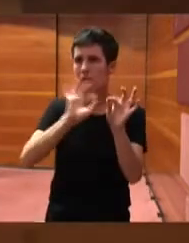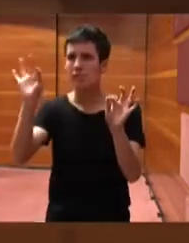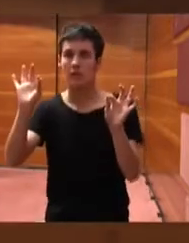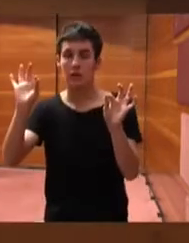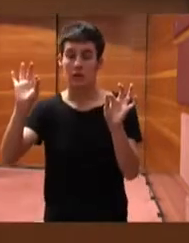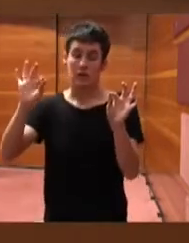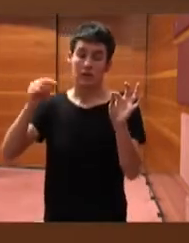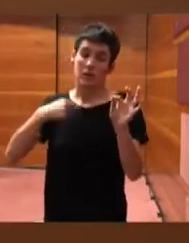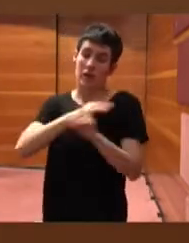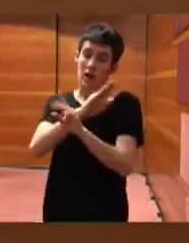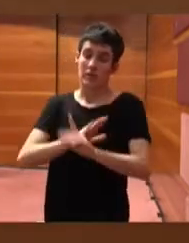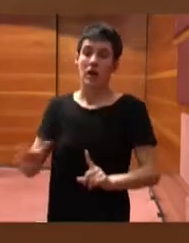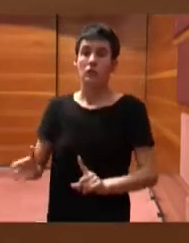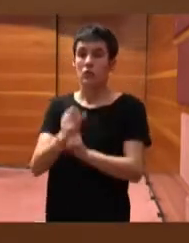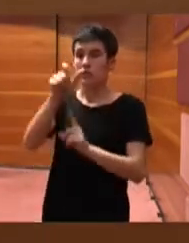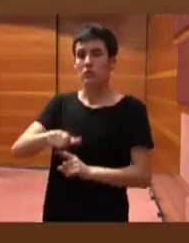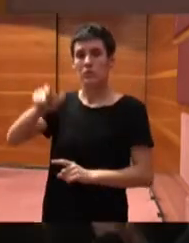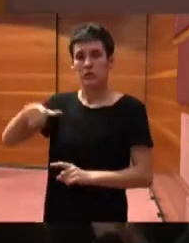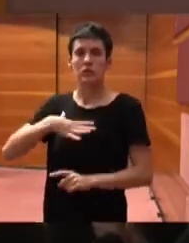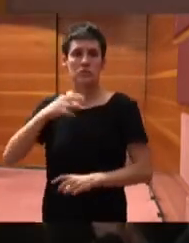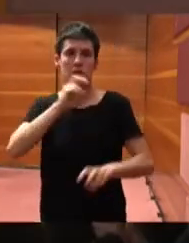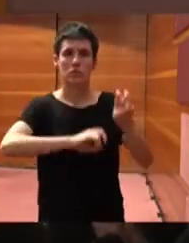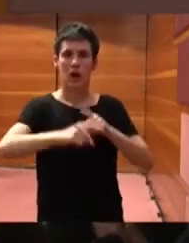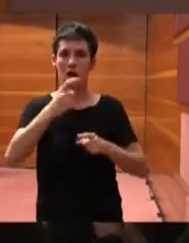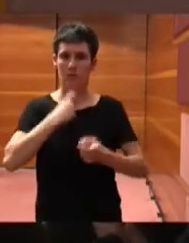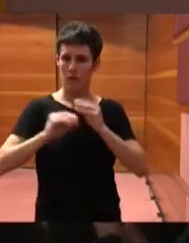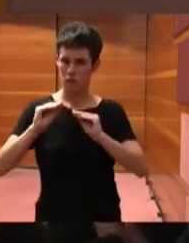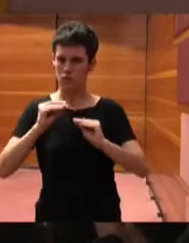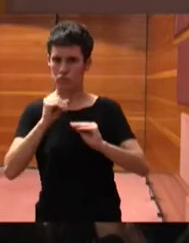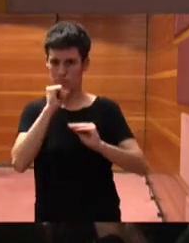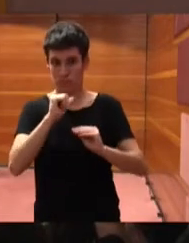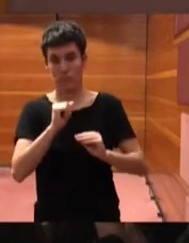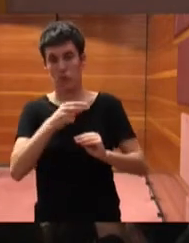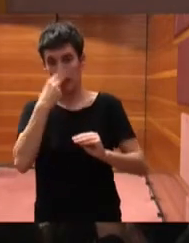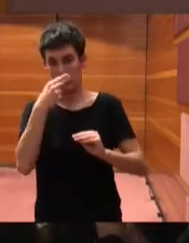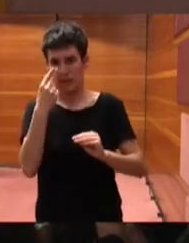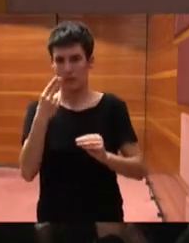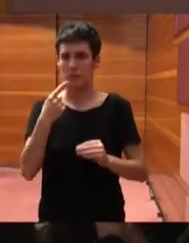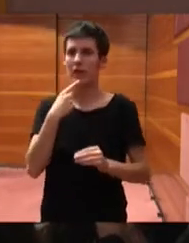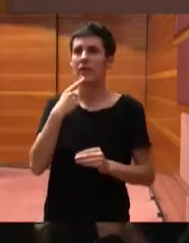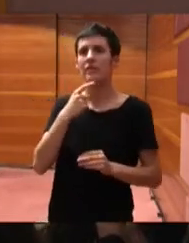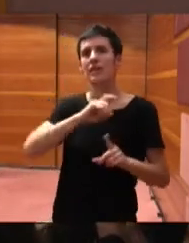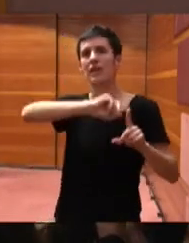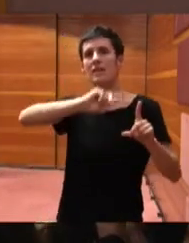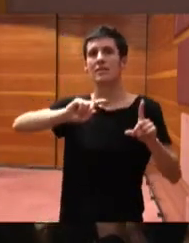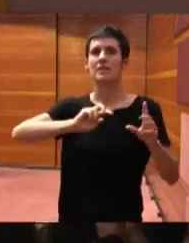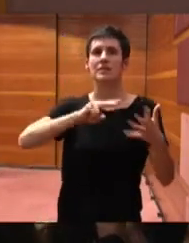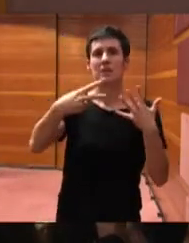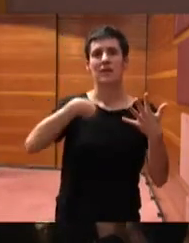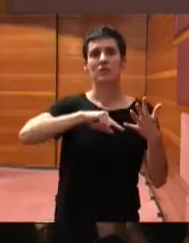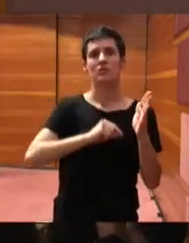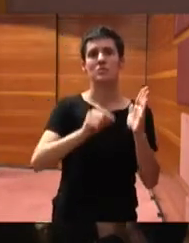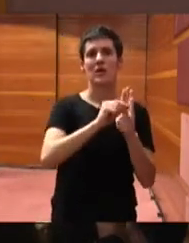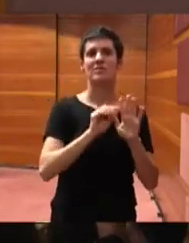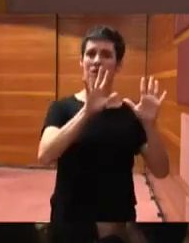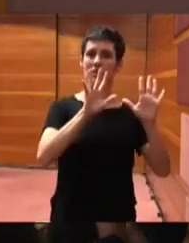a conseguir que la ciudadanía haga algo con esa información. Si no, vamos a tener portales de transparencia que nos puntúan 100 en el índice de transparencia y que ningún ciudadano